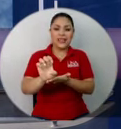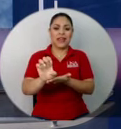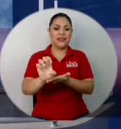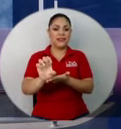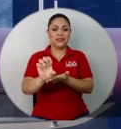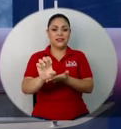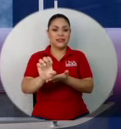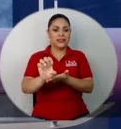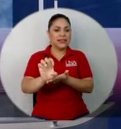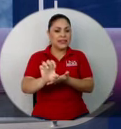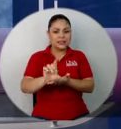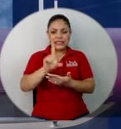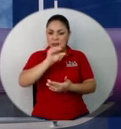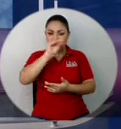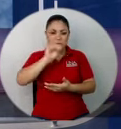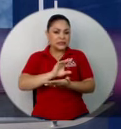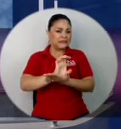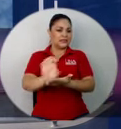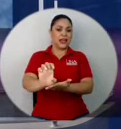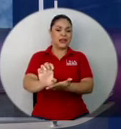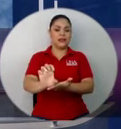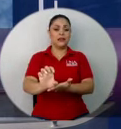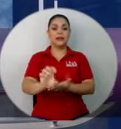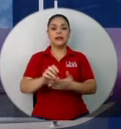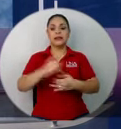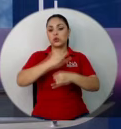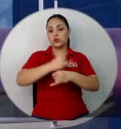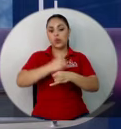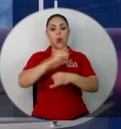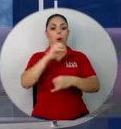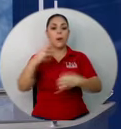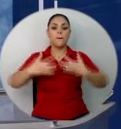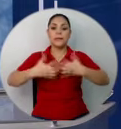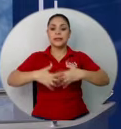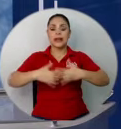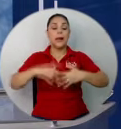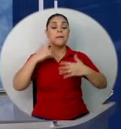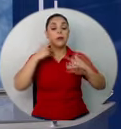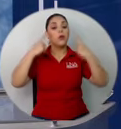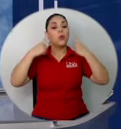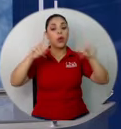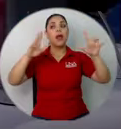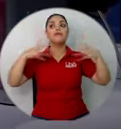toda costa en una empresa o institución para asegurar un clima laboral adecuado? Definitivamente hacer